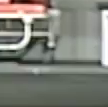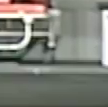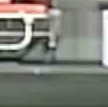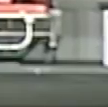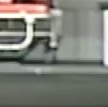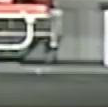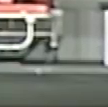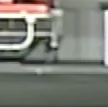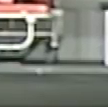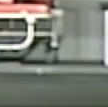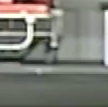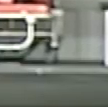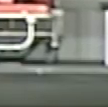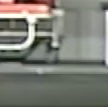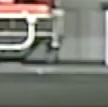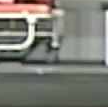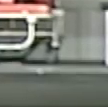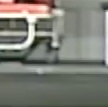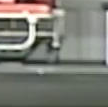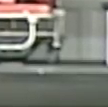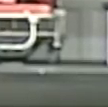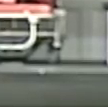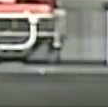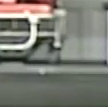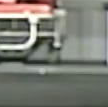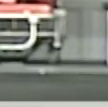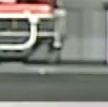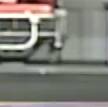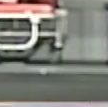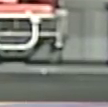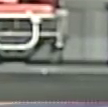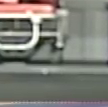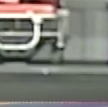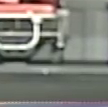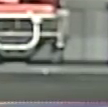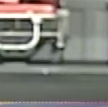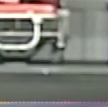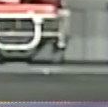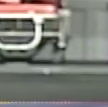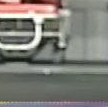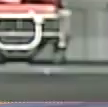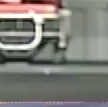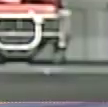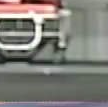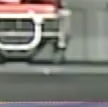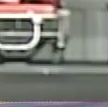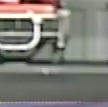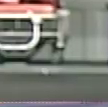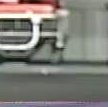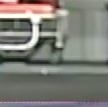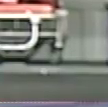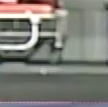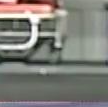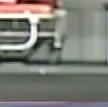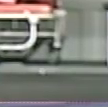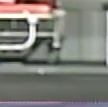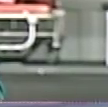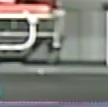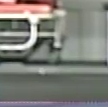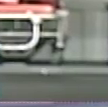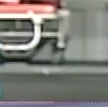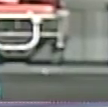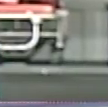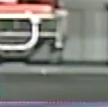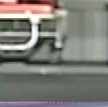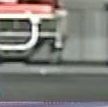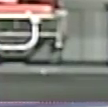una universidad. No se han botado los trabajadores de sus empleos. No se ha dejado de aumentar el salario, los estatiques.